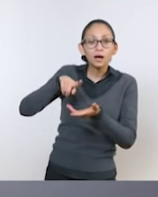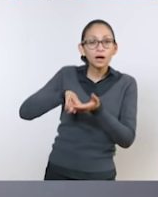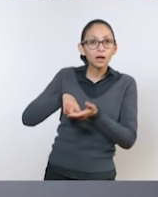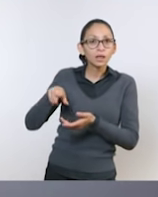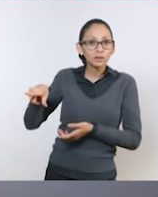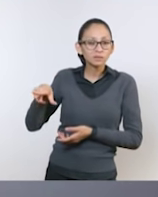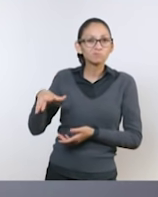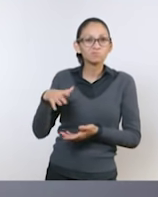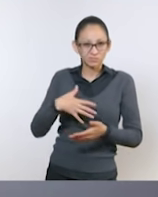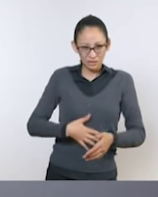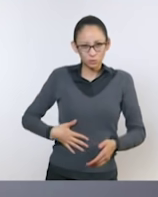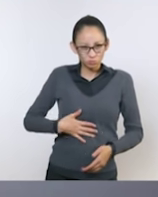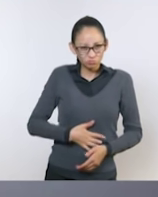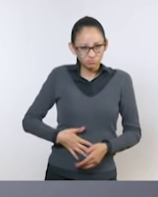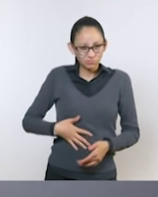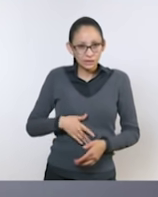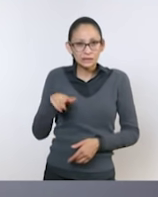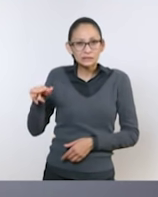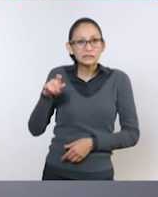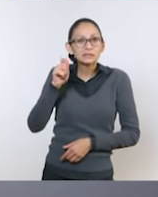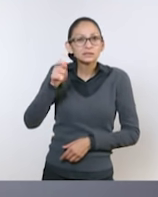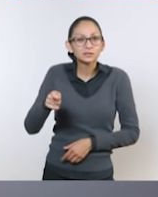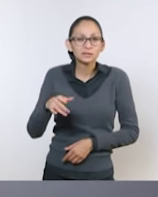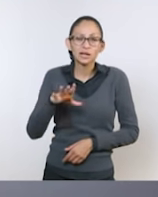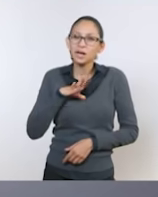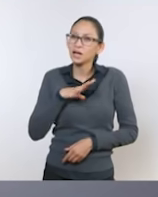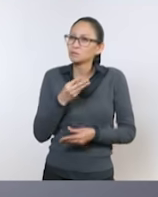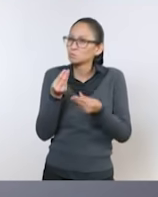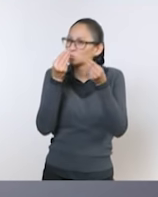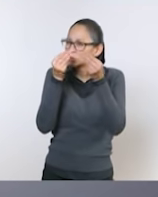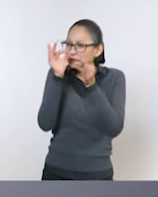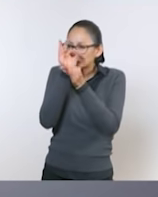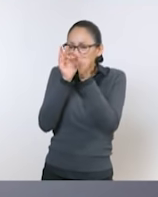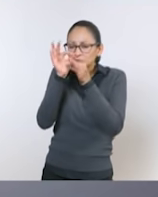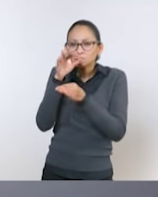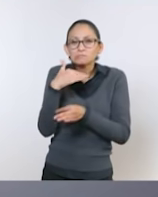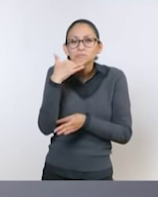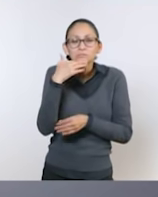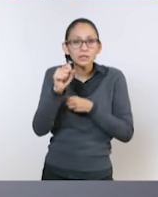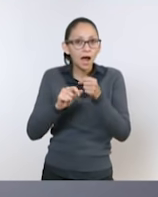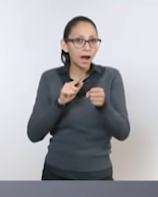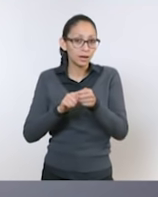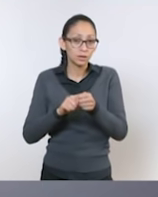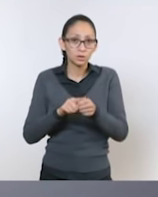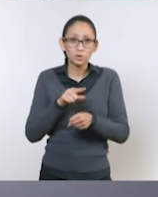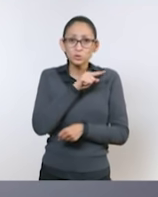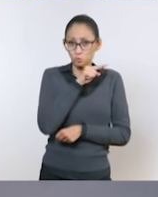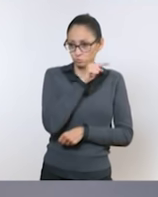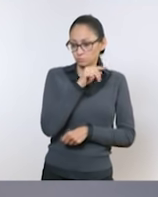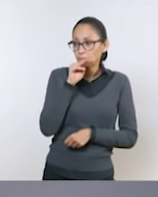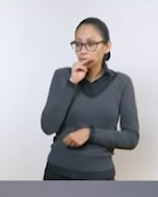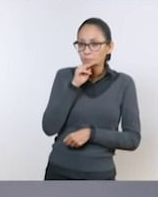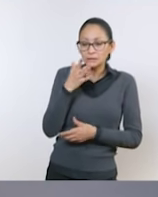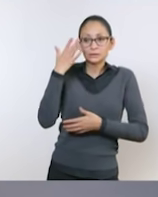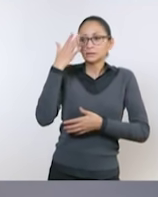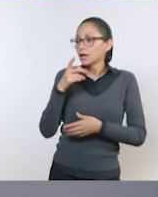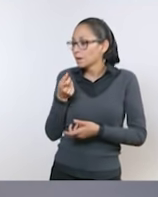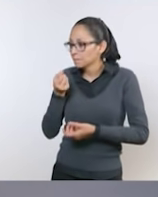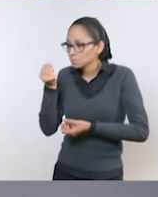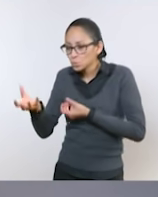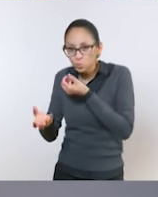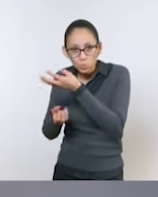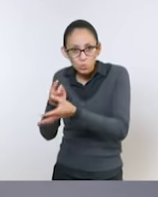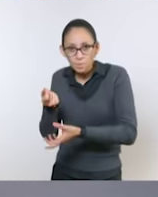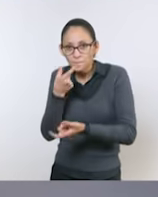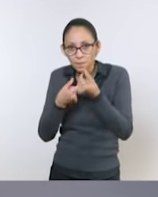y comprobó que María del Pilar en su estómago tenía muchos microbios. su mamá empezó